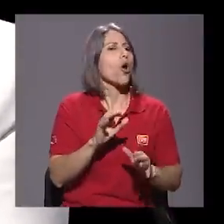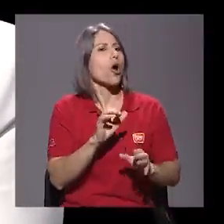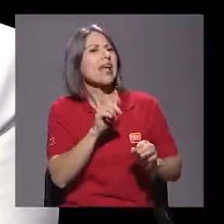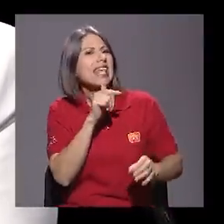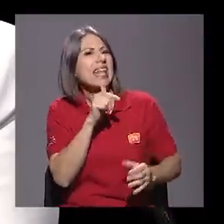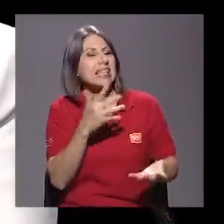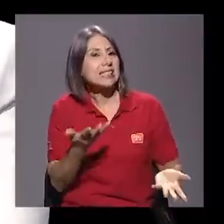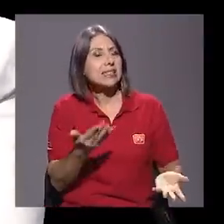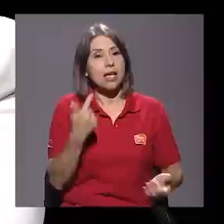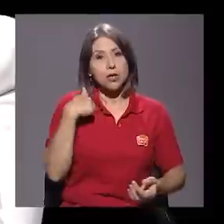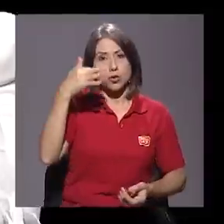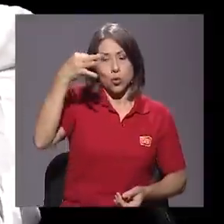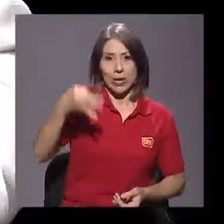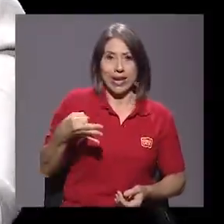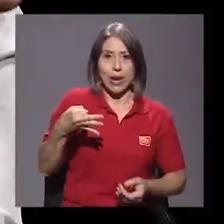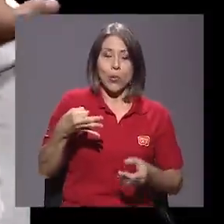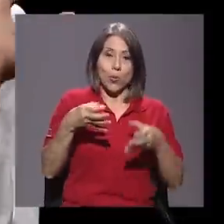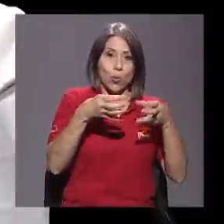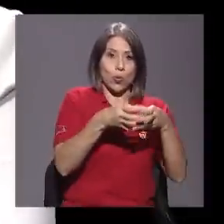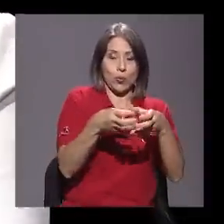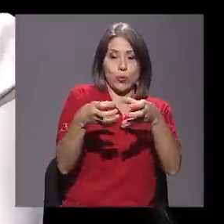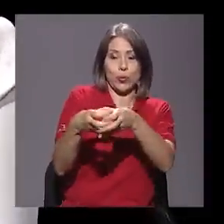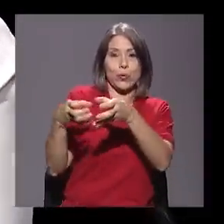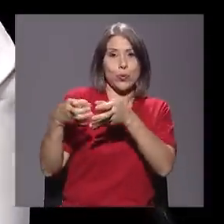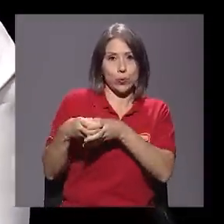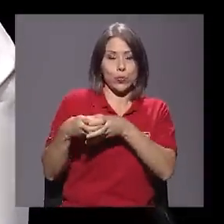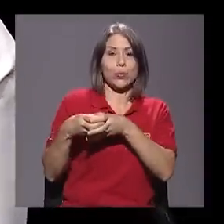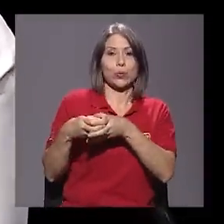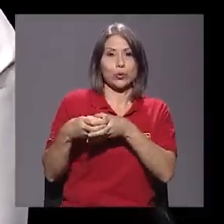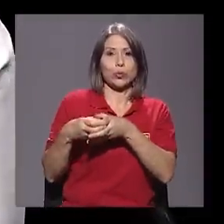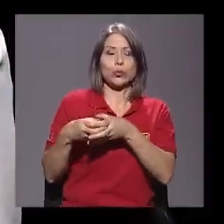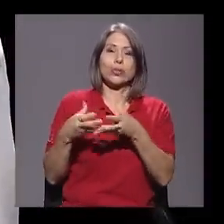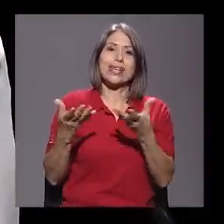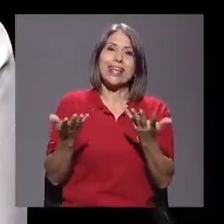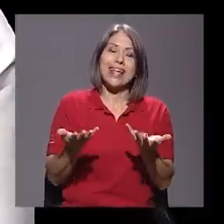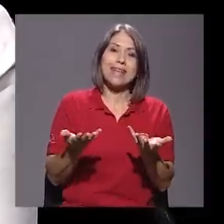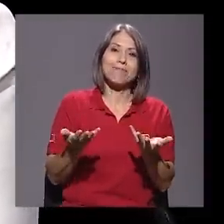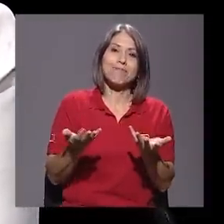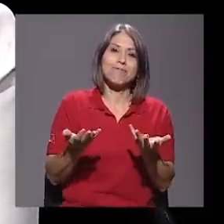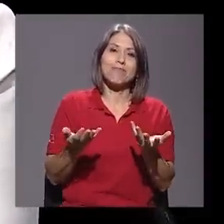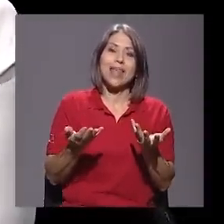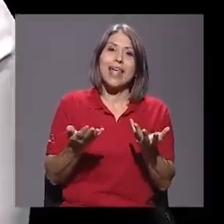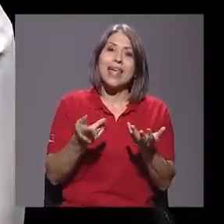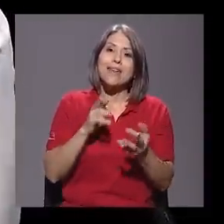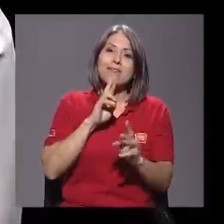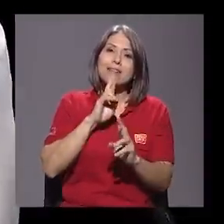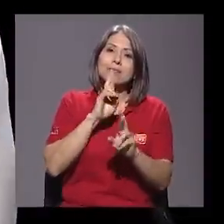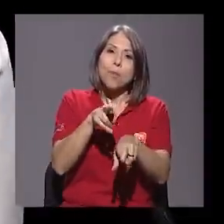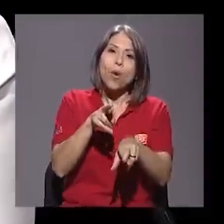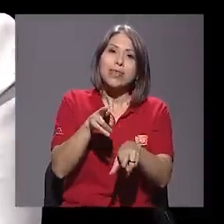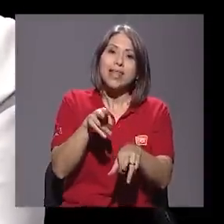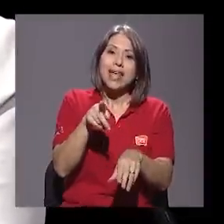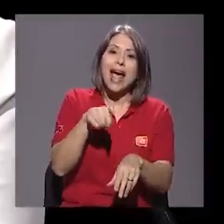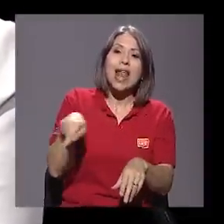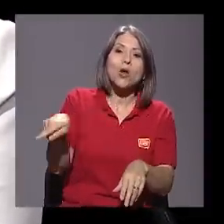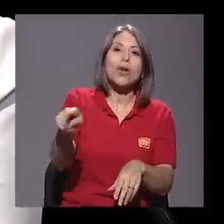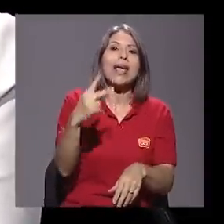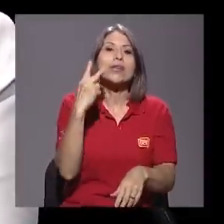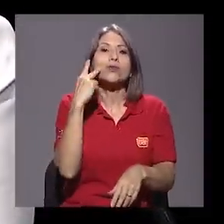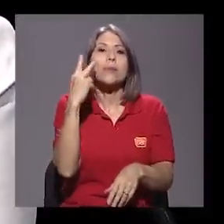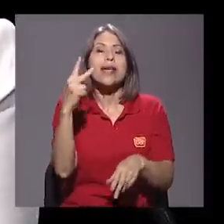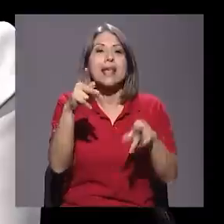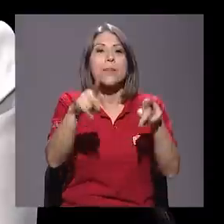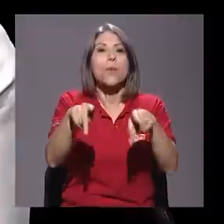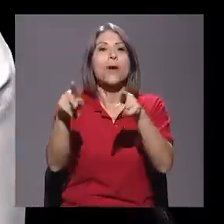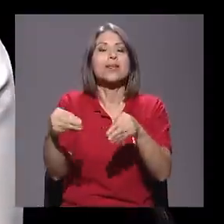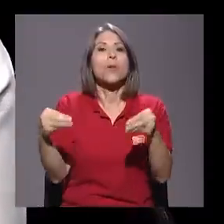Yo creo, digamos, que hay sectores que de alguna forma responden a lo que ven en la población más